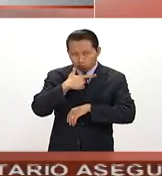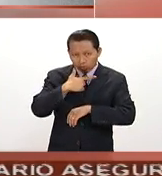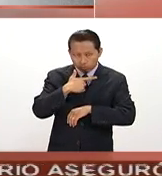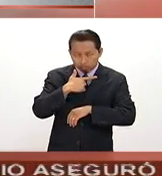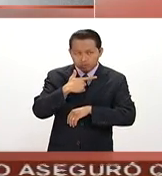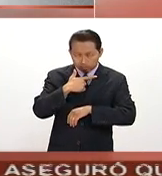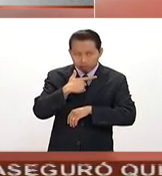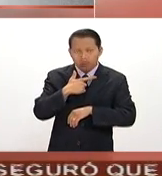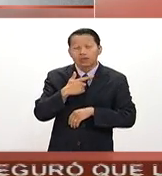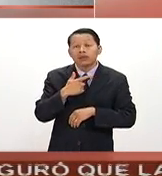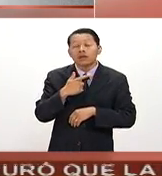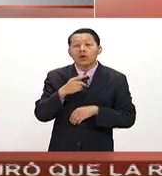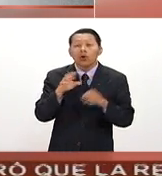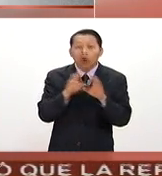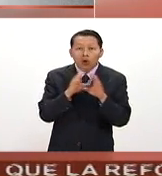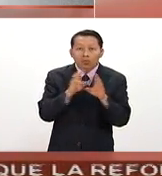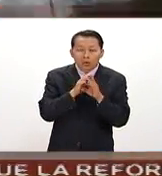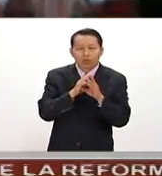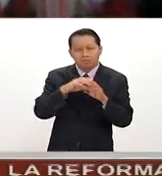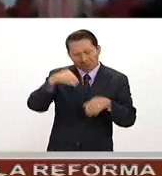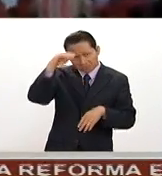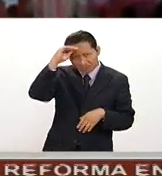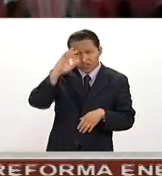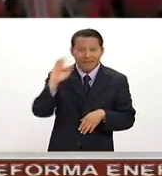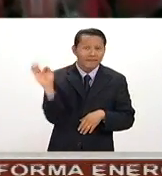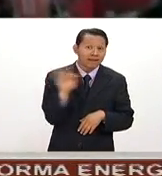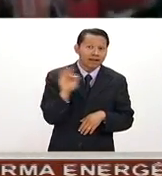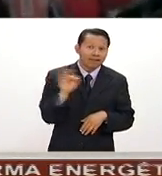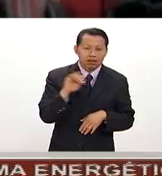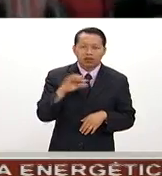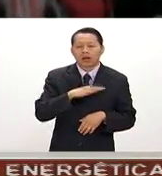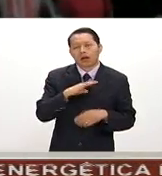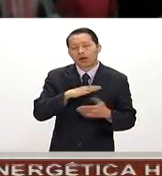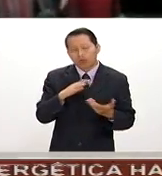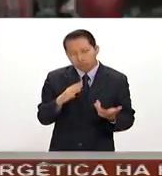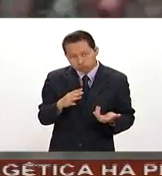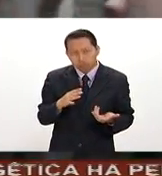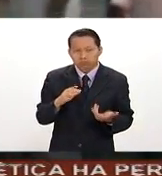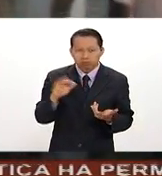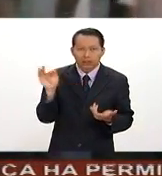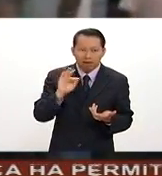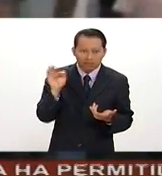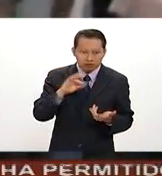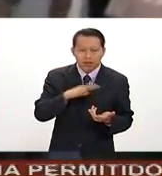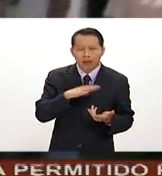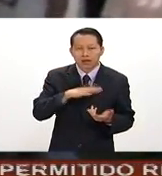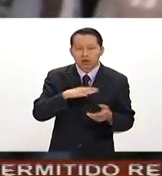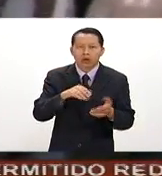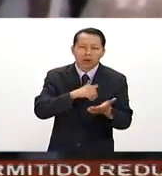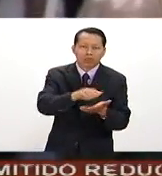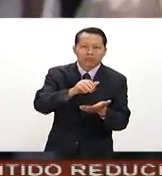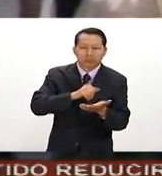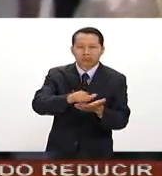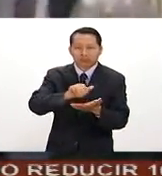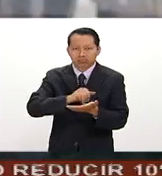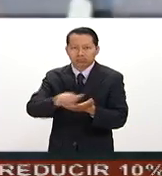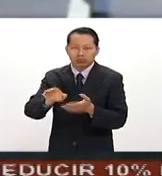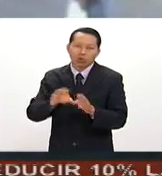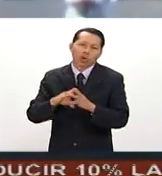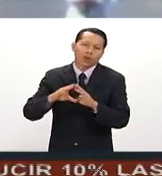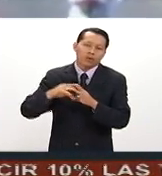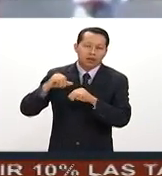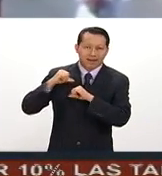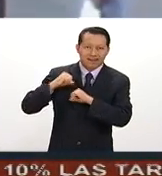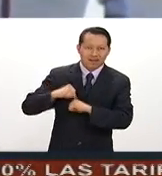en el que se especuló una posible, un posible desalojo por parte de las